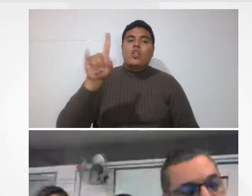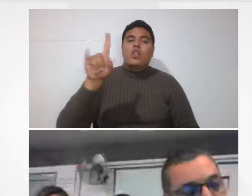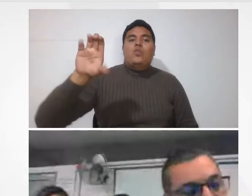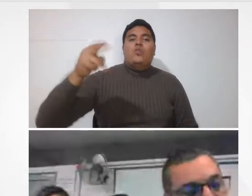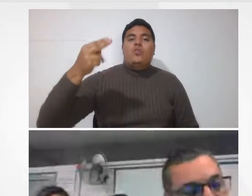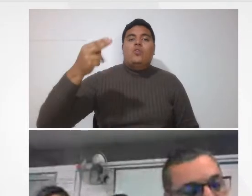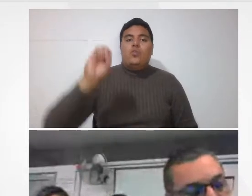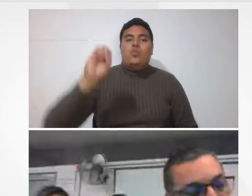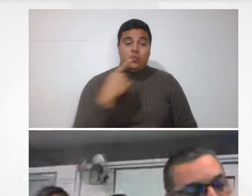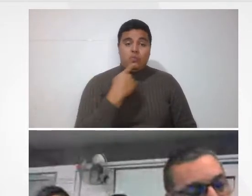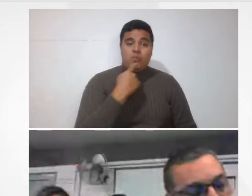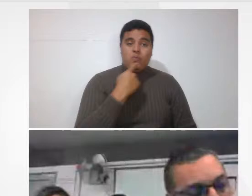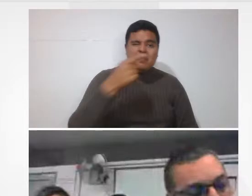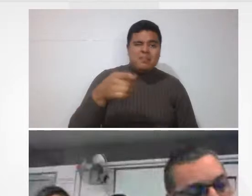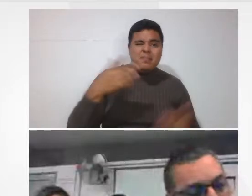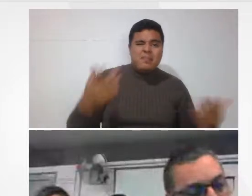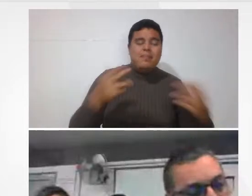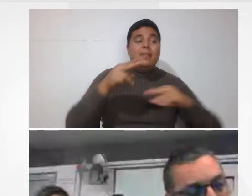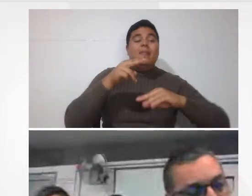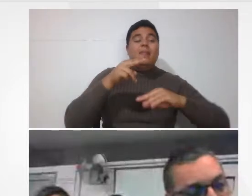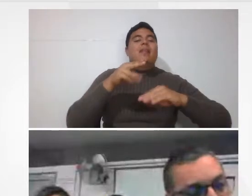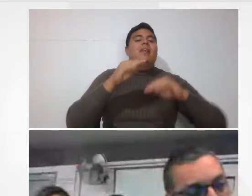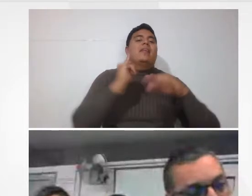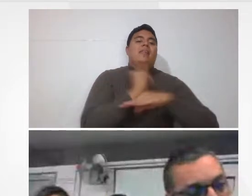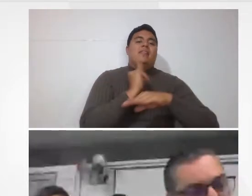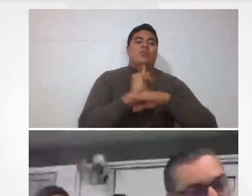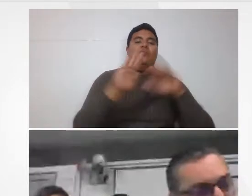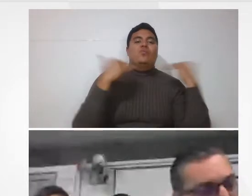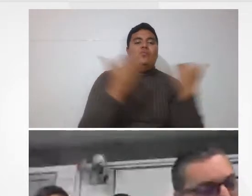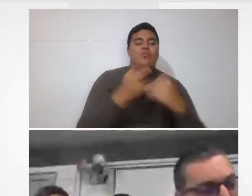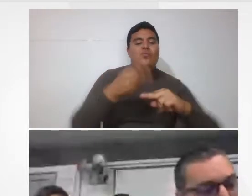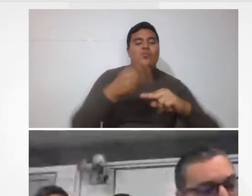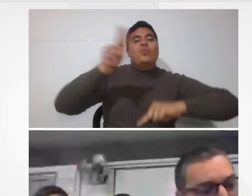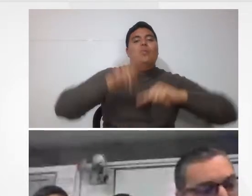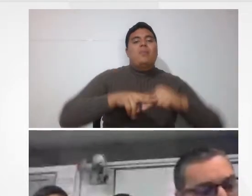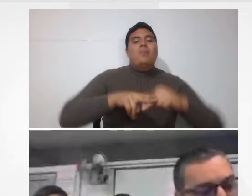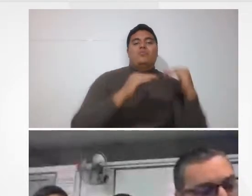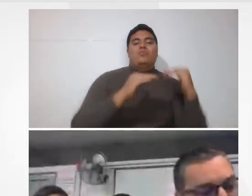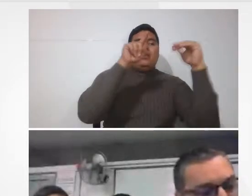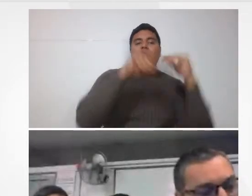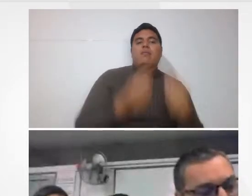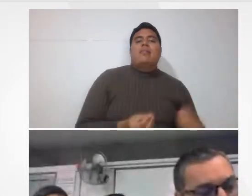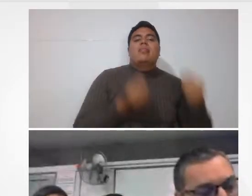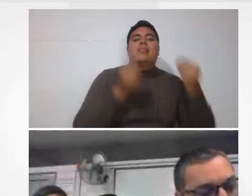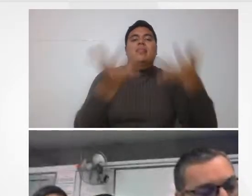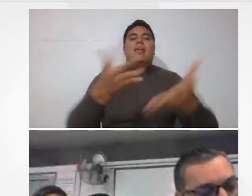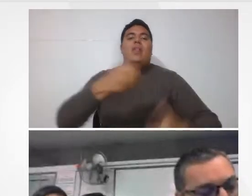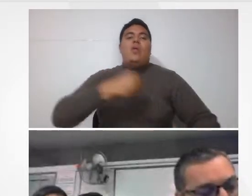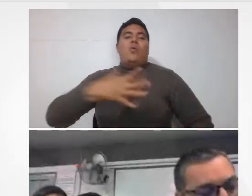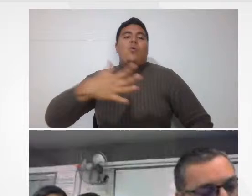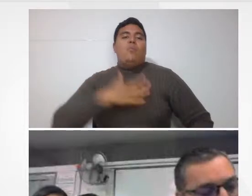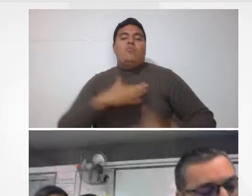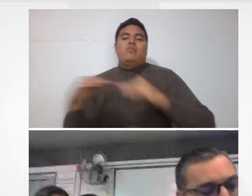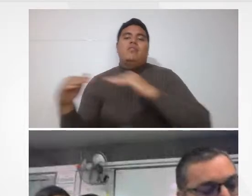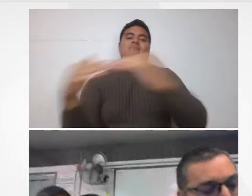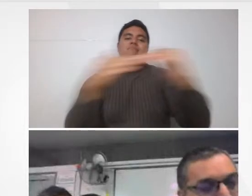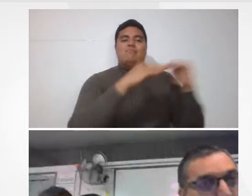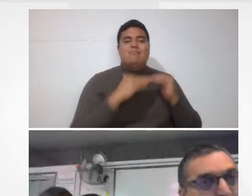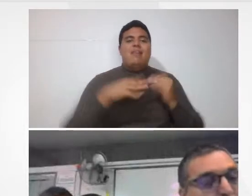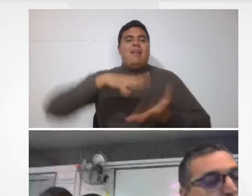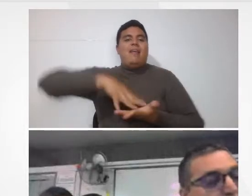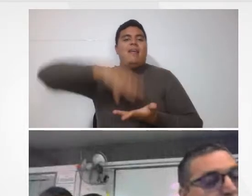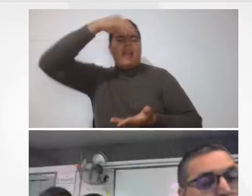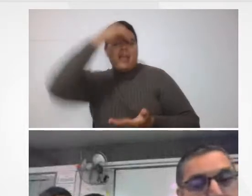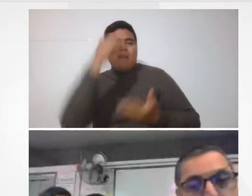Isaacs brindando a todos los estudiantes la misma oportunidad de progresar, de aprender y formarse. Un trabajo